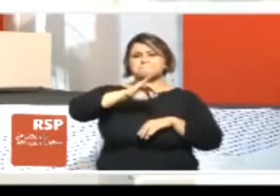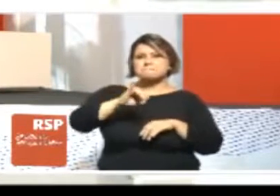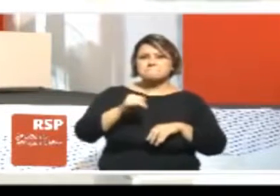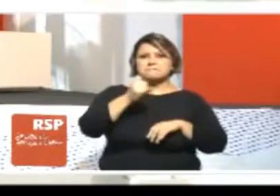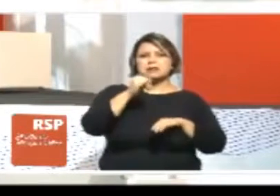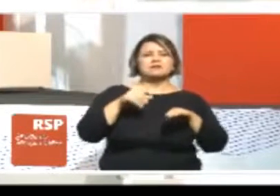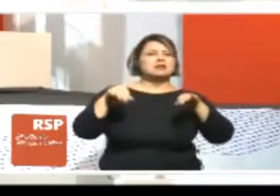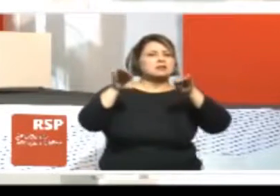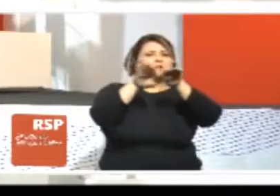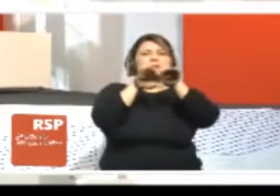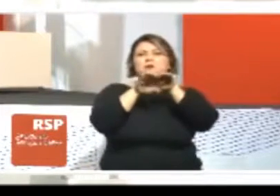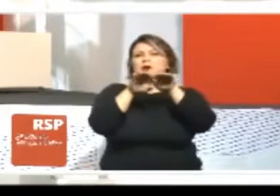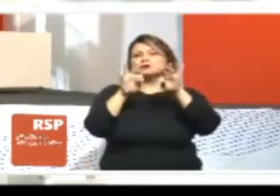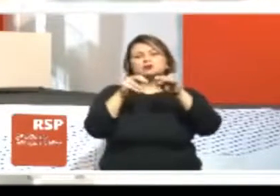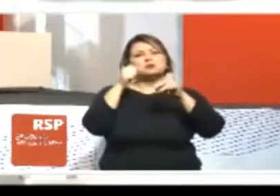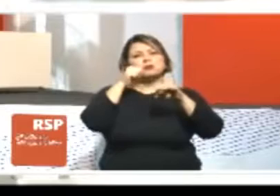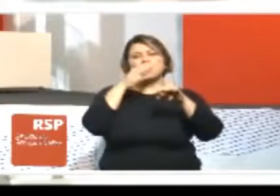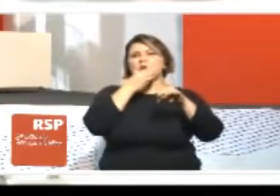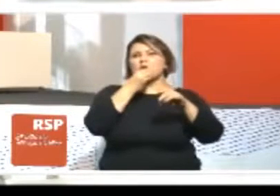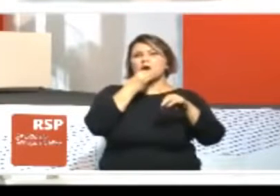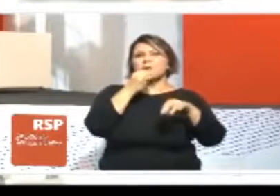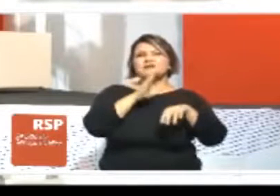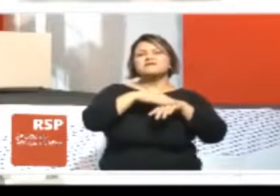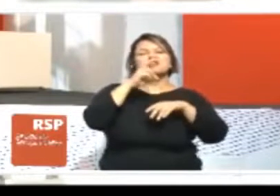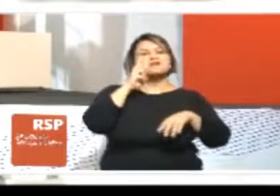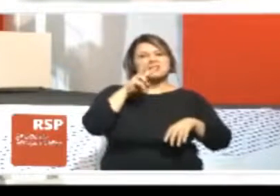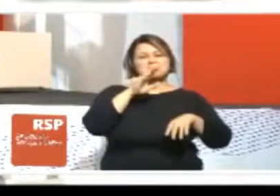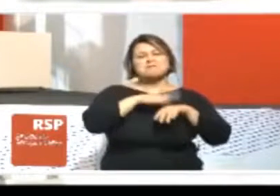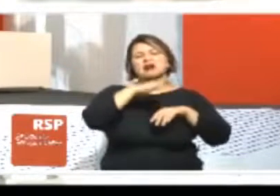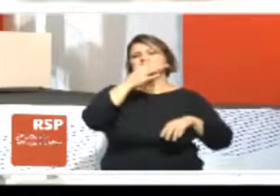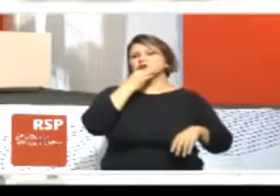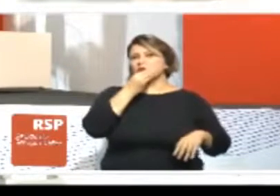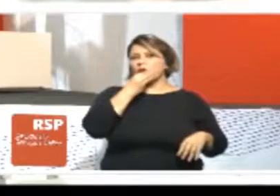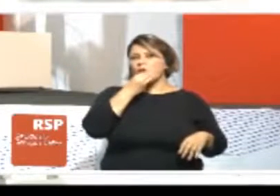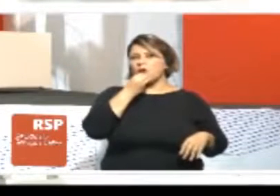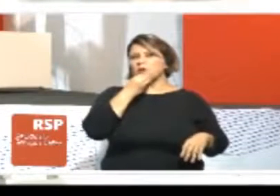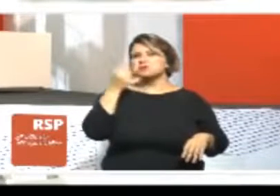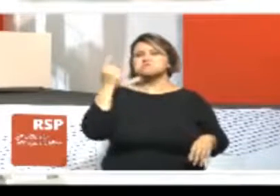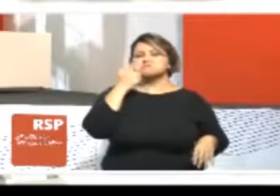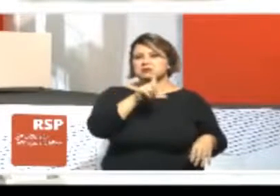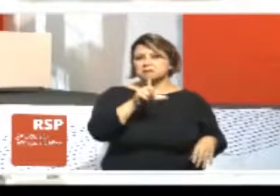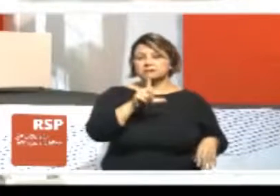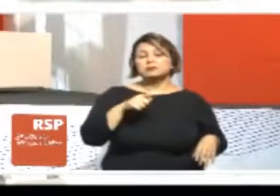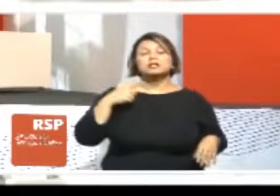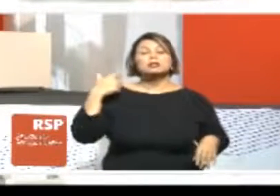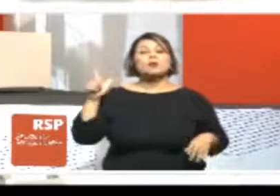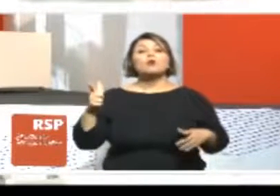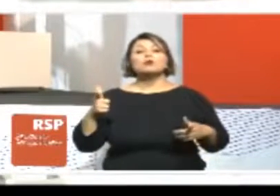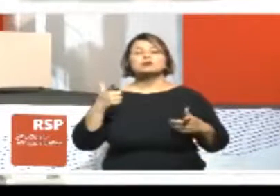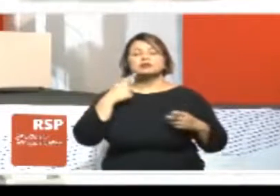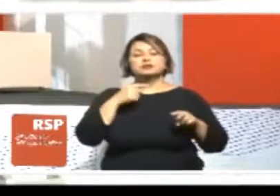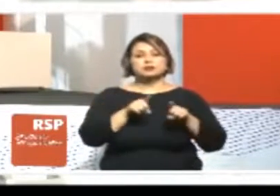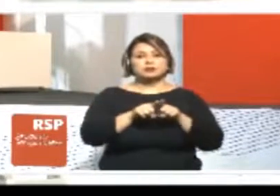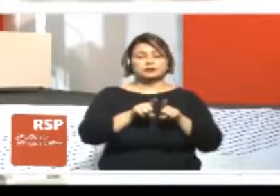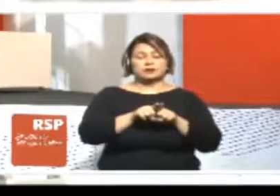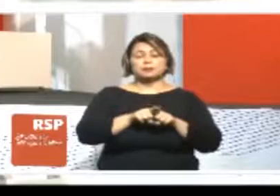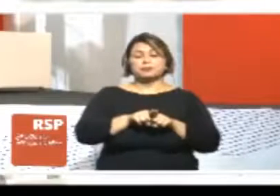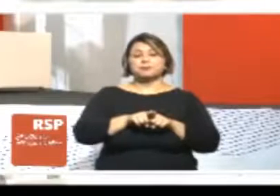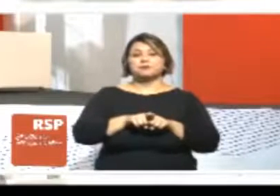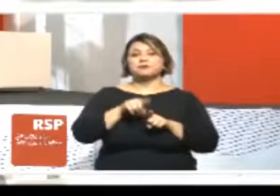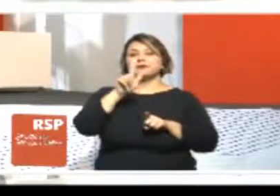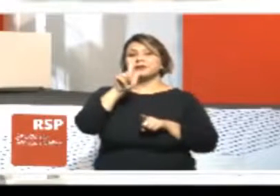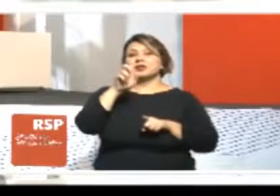pero vemos que todavía hay aquí desigualdad. ¿Qué otro patrón vemos? Vamos a ver si el patrón de género varía